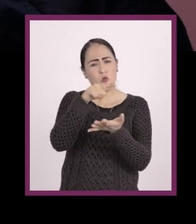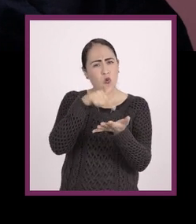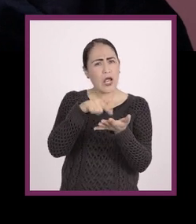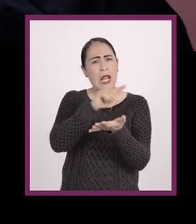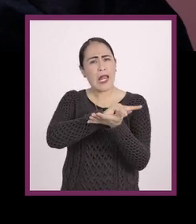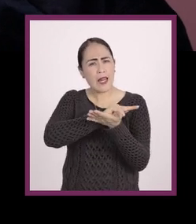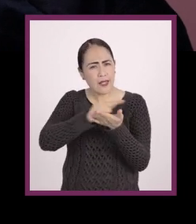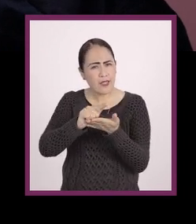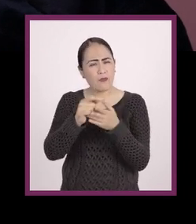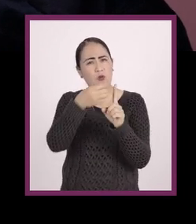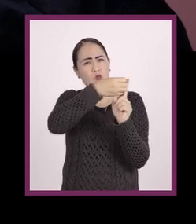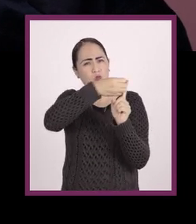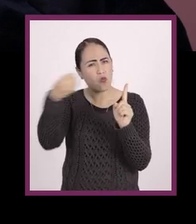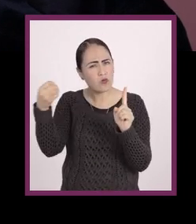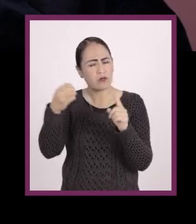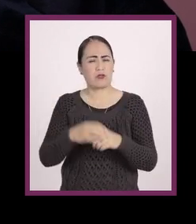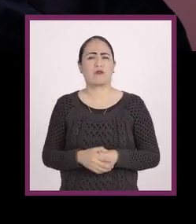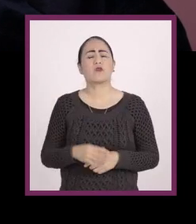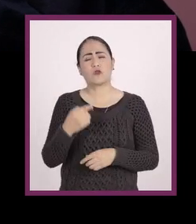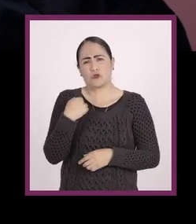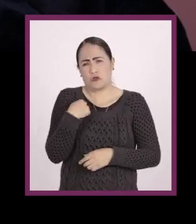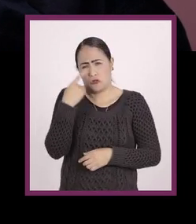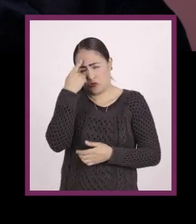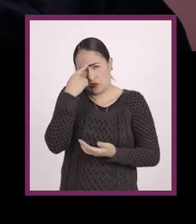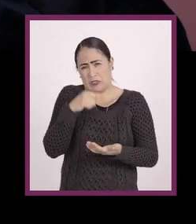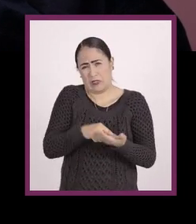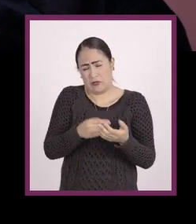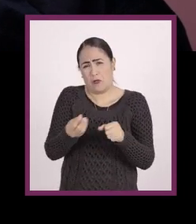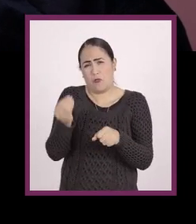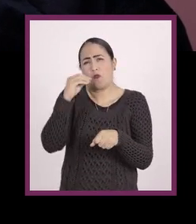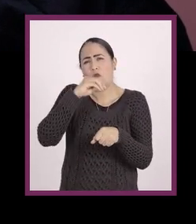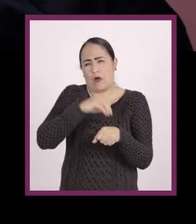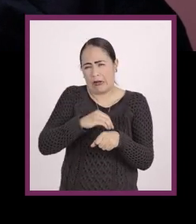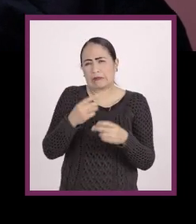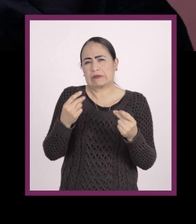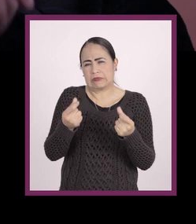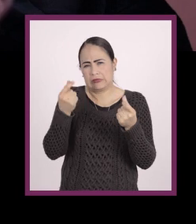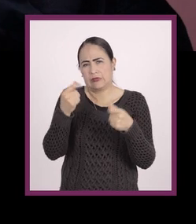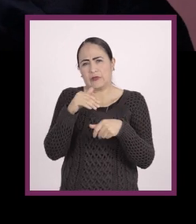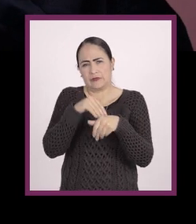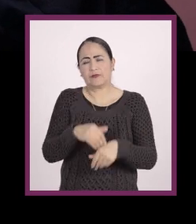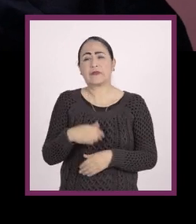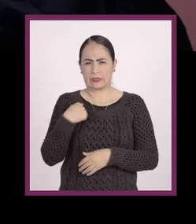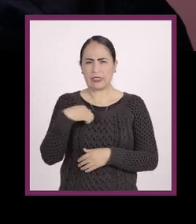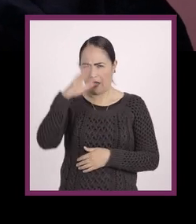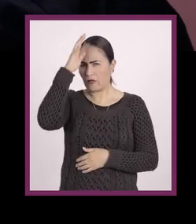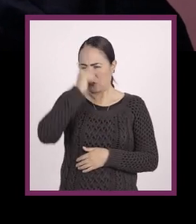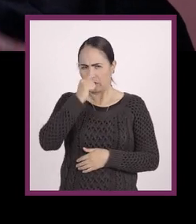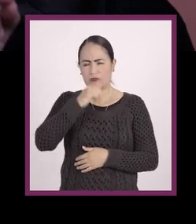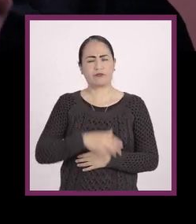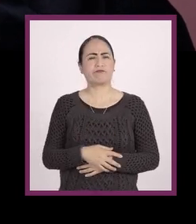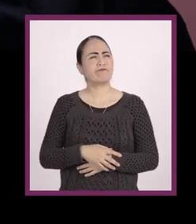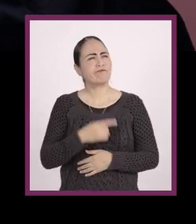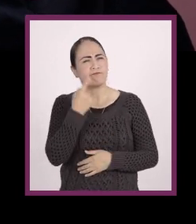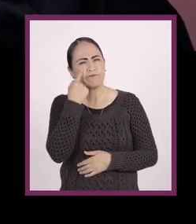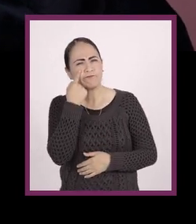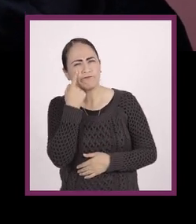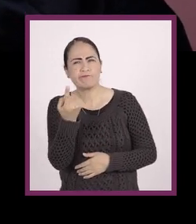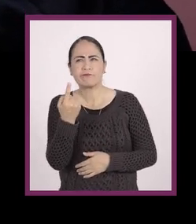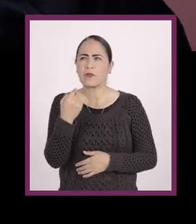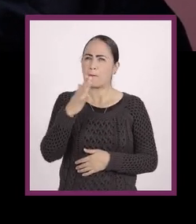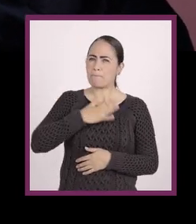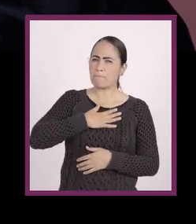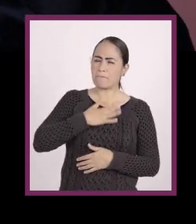ordenado yo digo que deberíamos implementar de inmediato estas dos recomendaciones que tomó la palabra cicla comencemos por